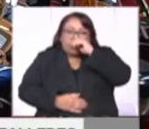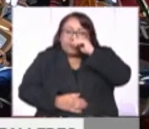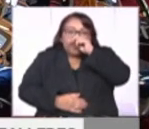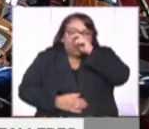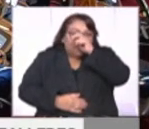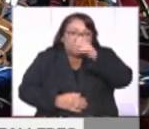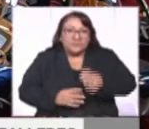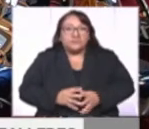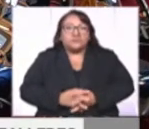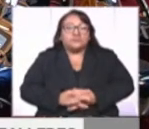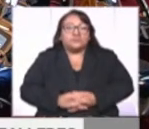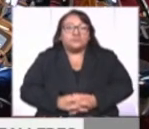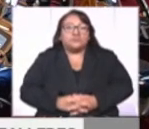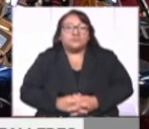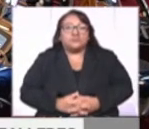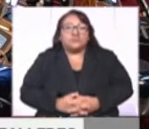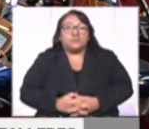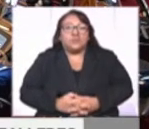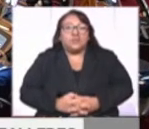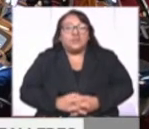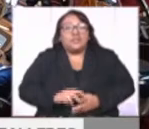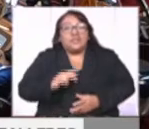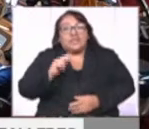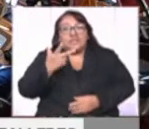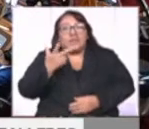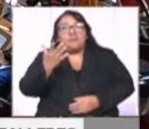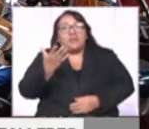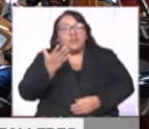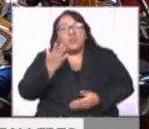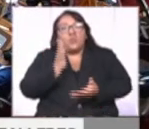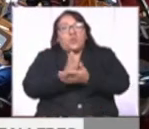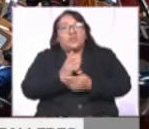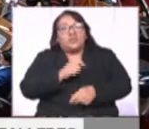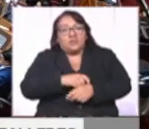Congresista Revilla, tercer pedido de cuarto intermedio.